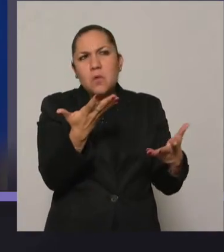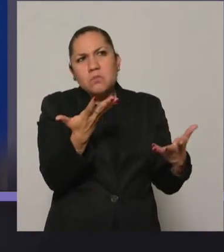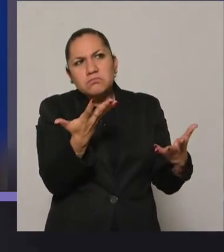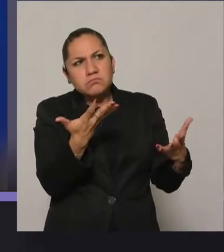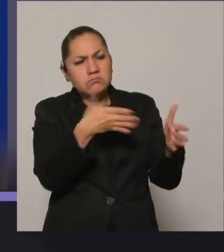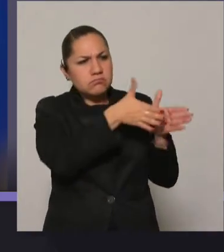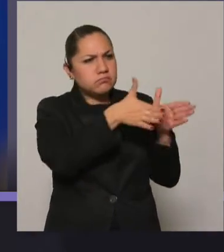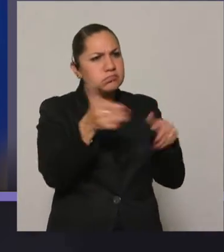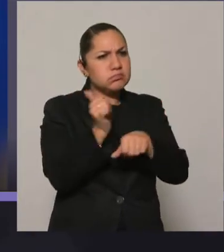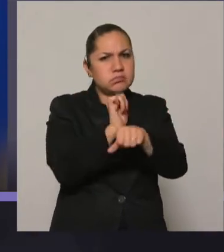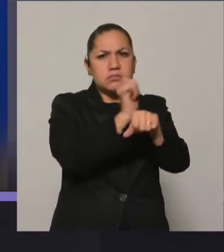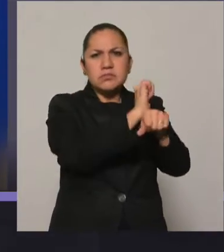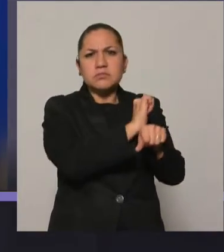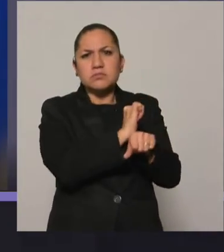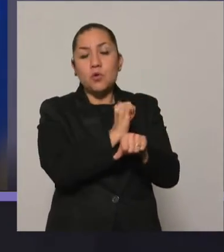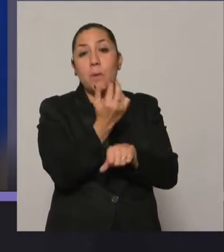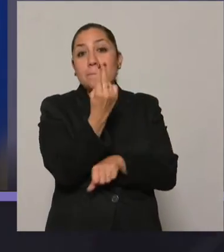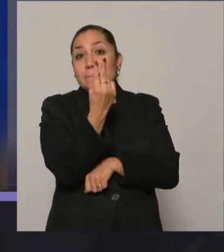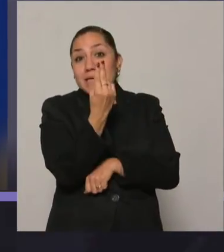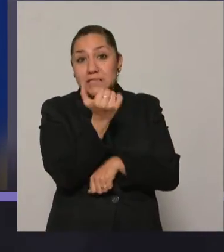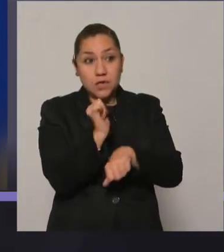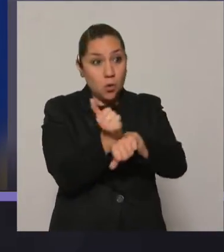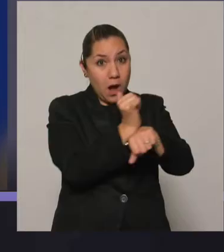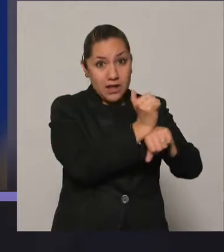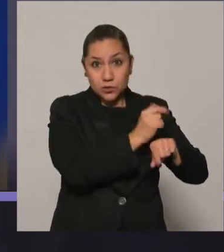integrantes en escena al mismo tiempo, una